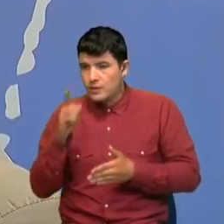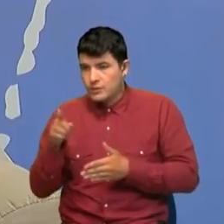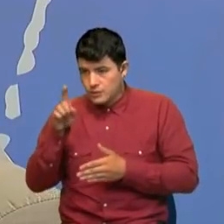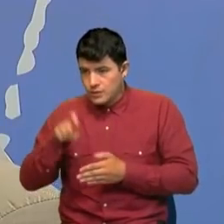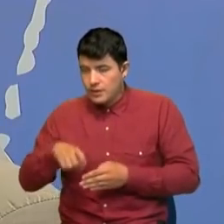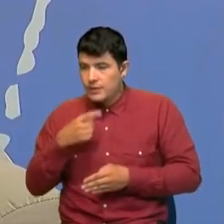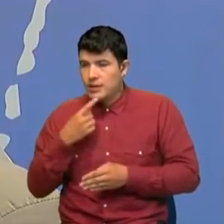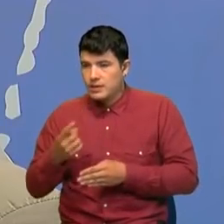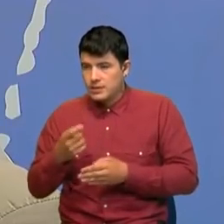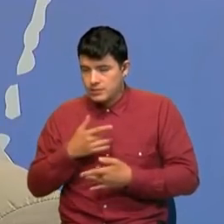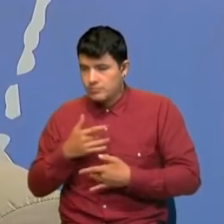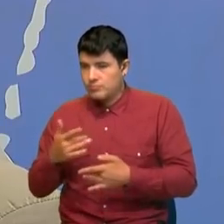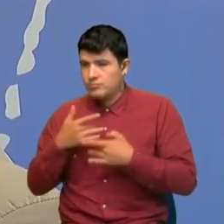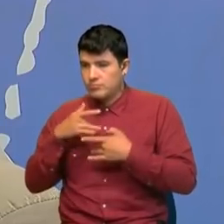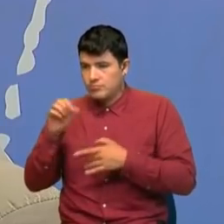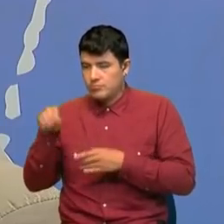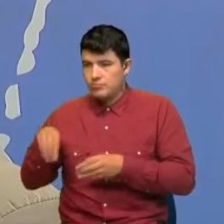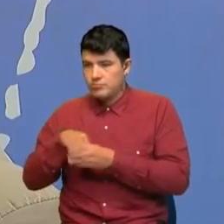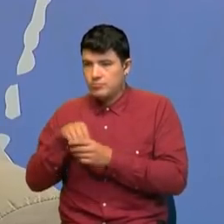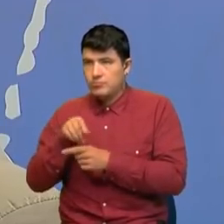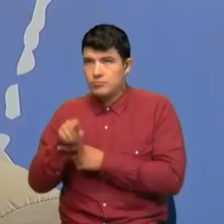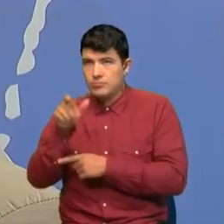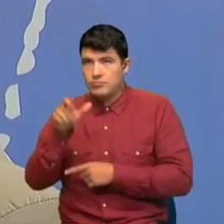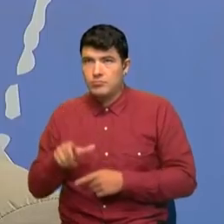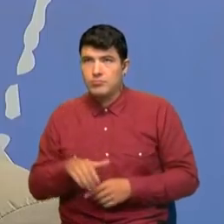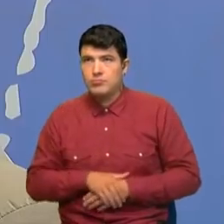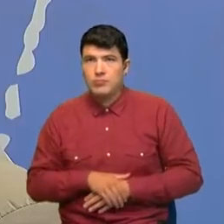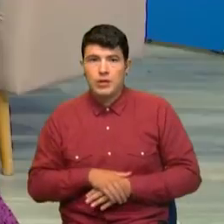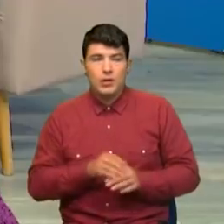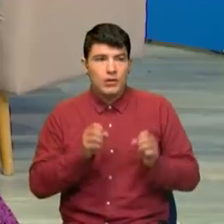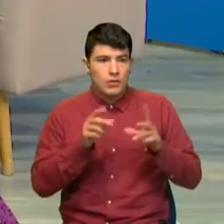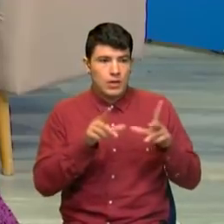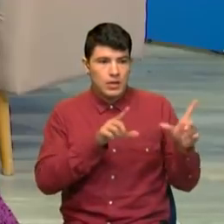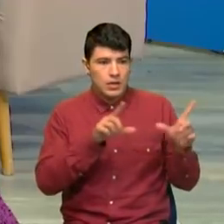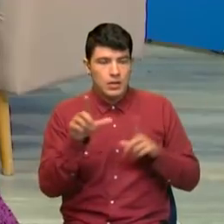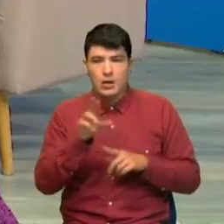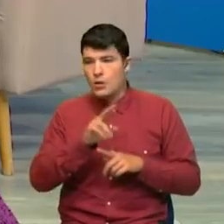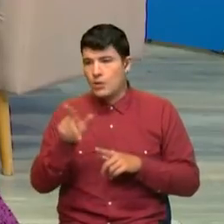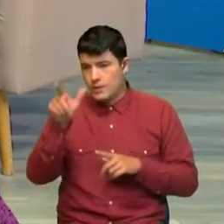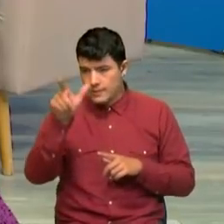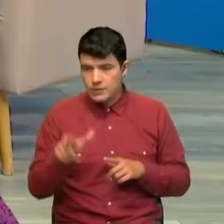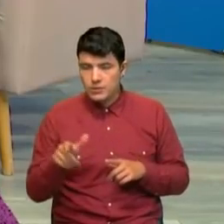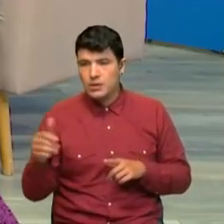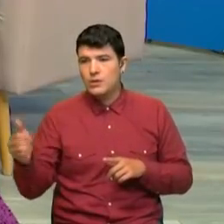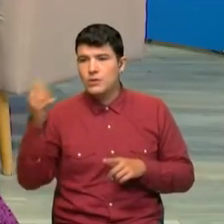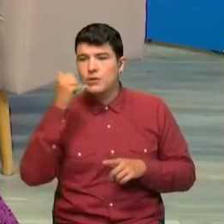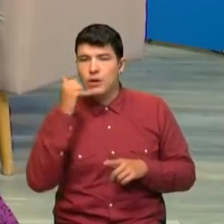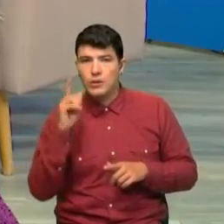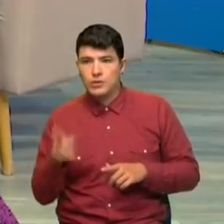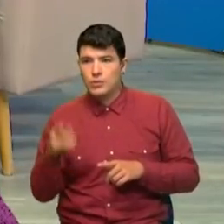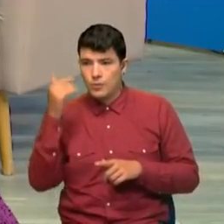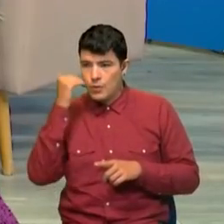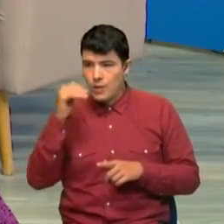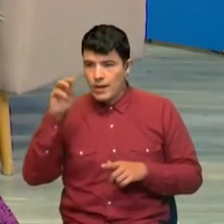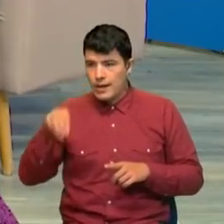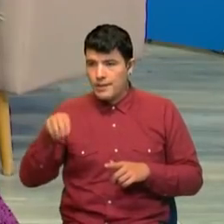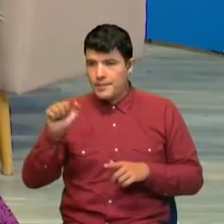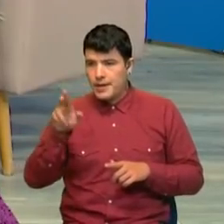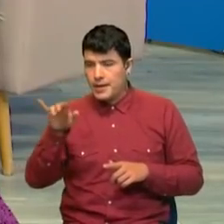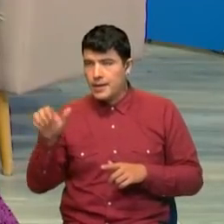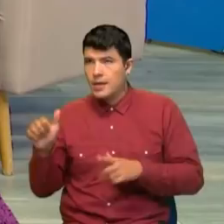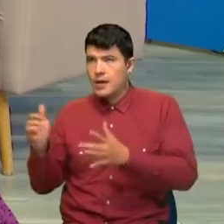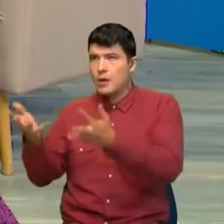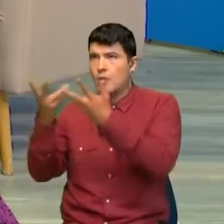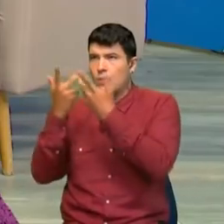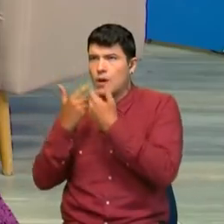de testar por parte del causante. Bueno, tenemos otra llamada, la señora María.